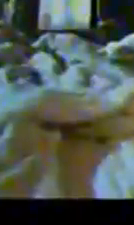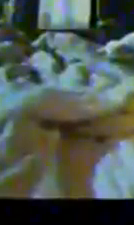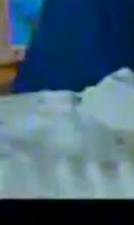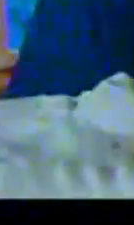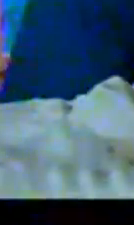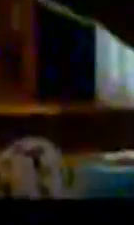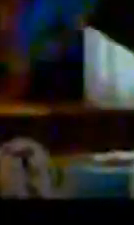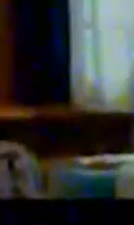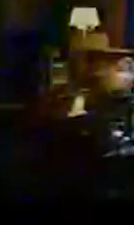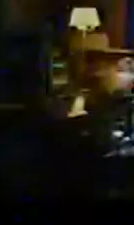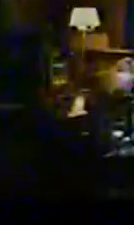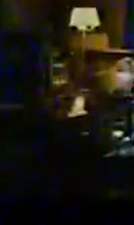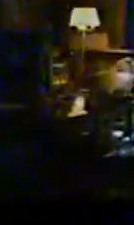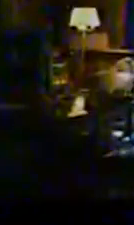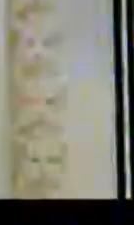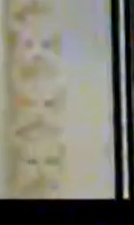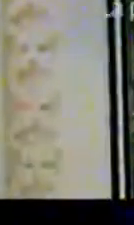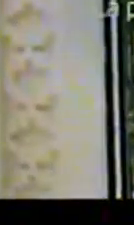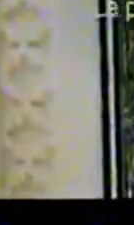Feliz Navidad, Mary.